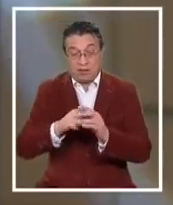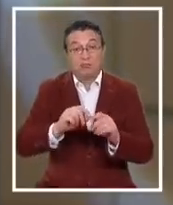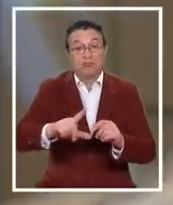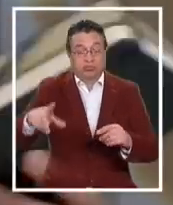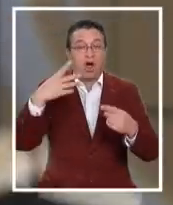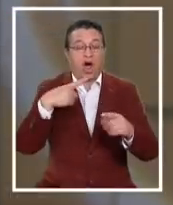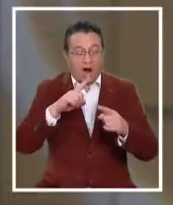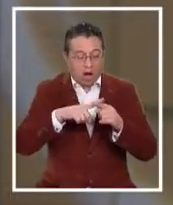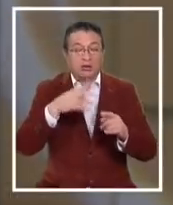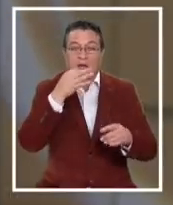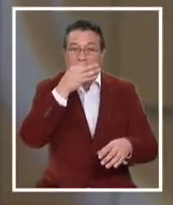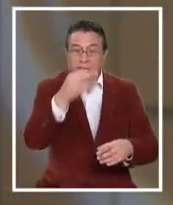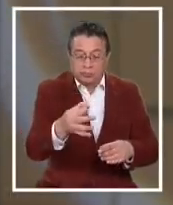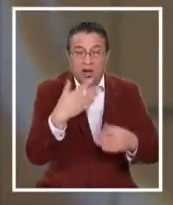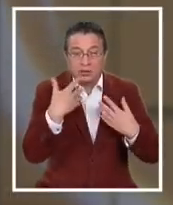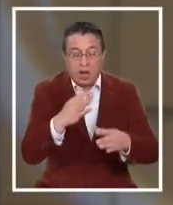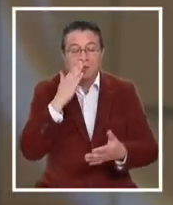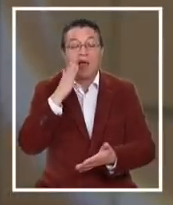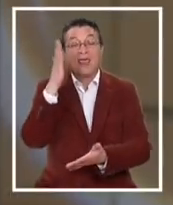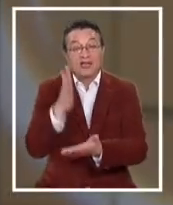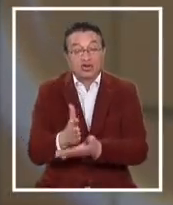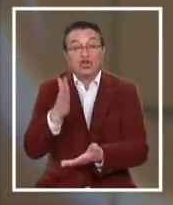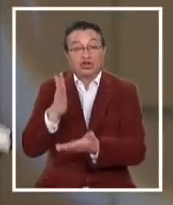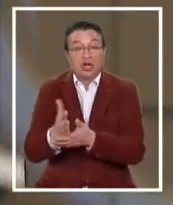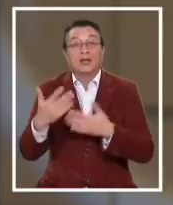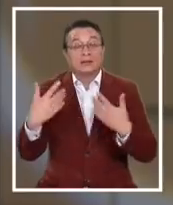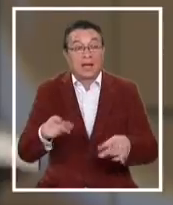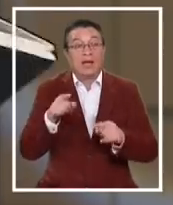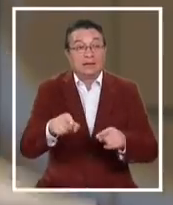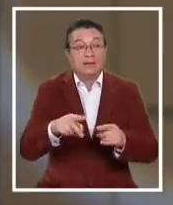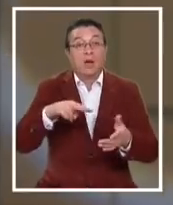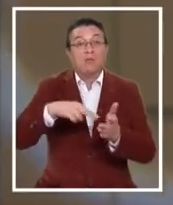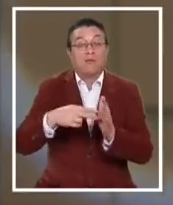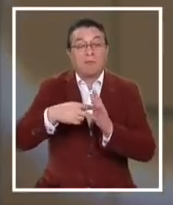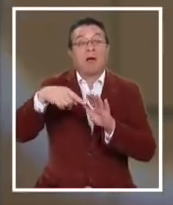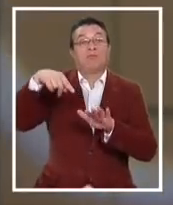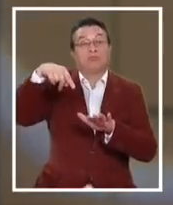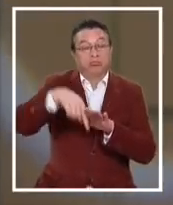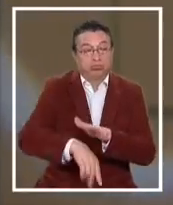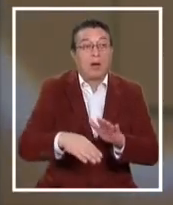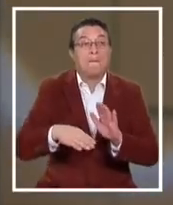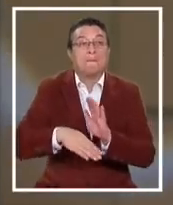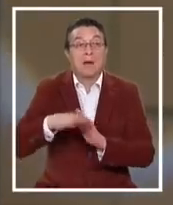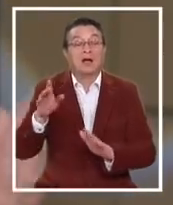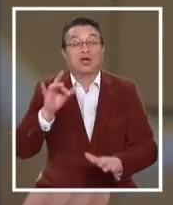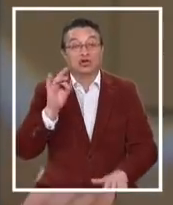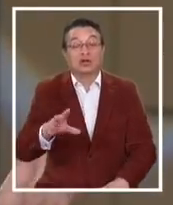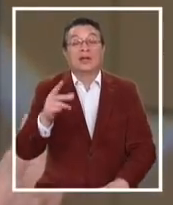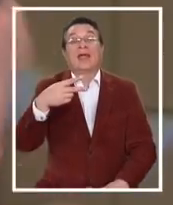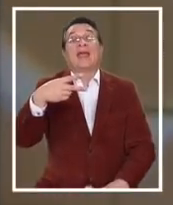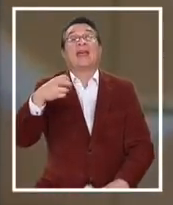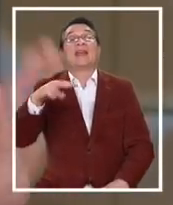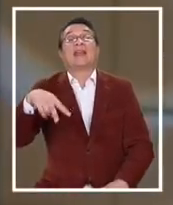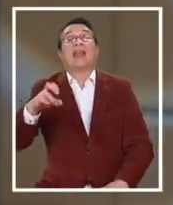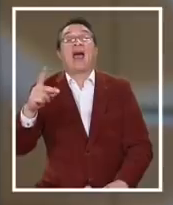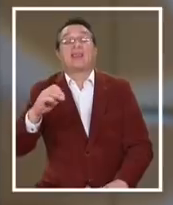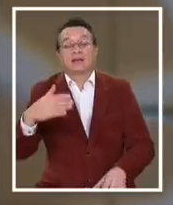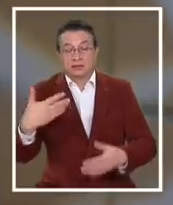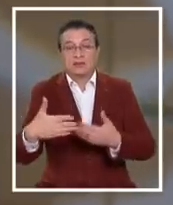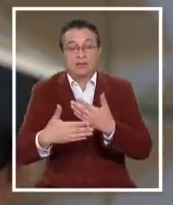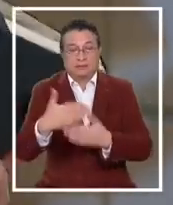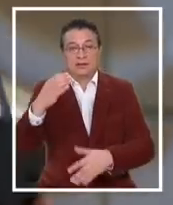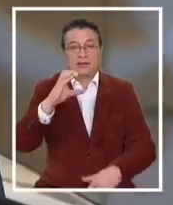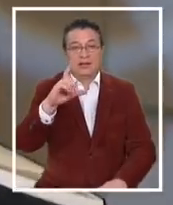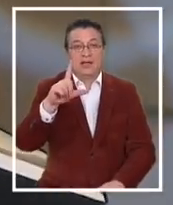señales estaban, se hicieron las advertencias, se tomaron decisiones que hicieron que se profundizara. Pero lo decía no solamente Daniel Matamala, Glenn Hernández también en la entrevista en el